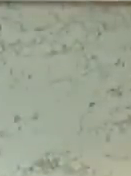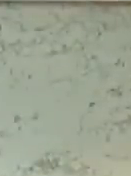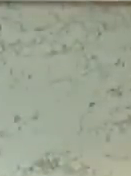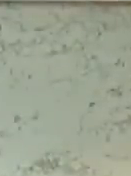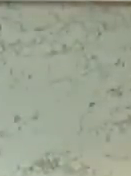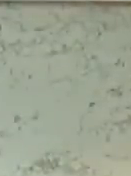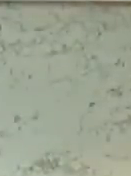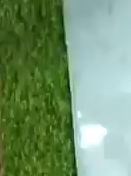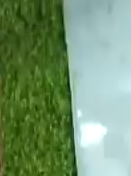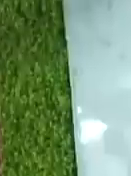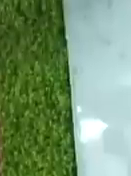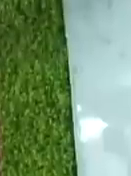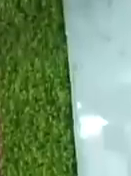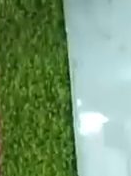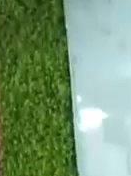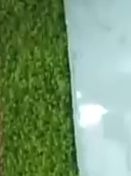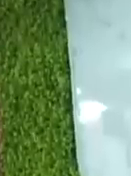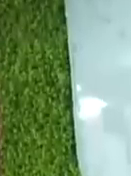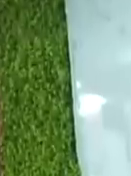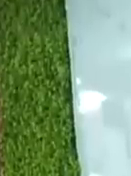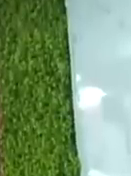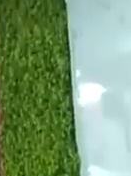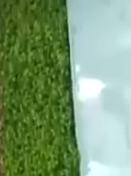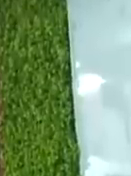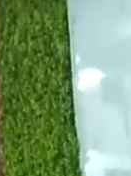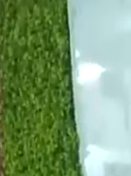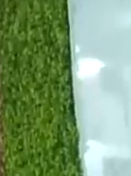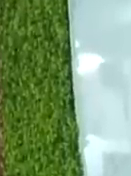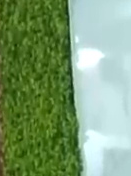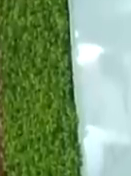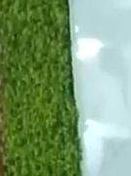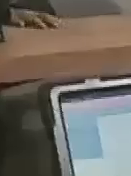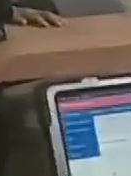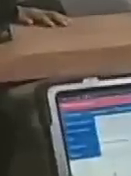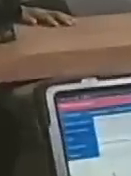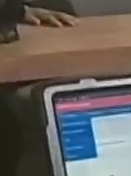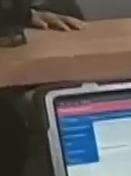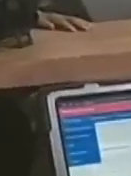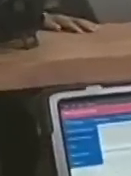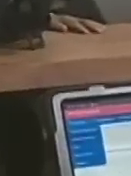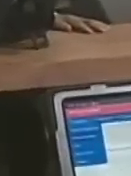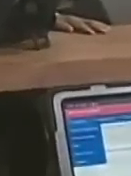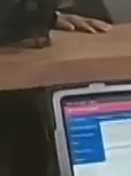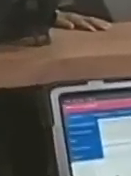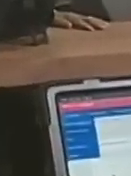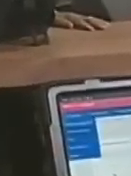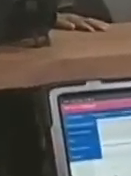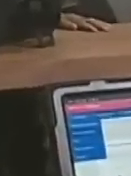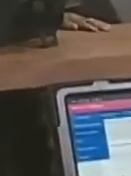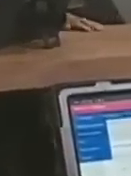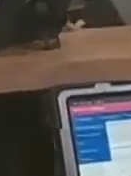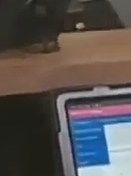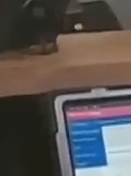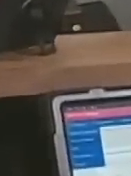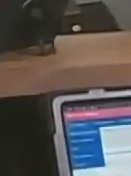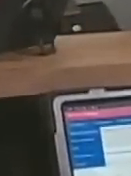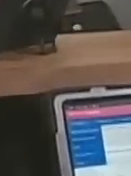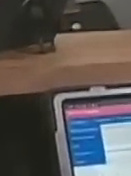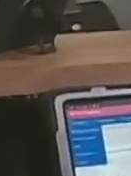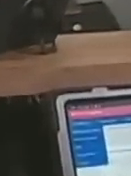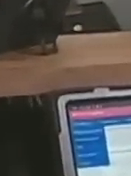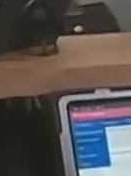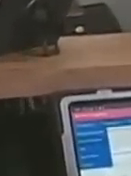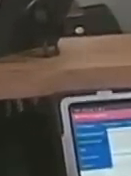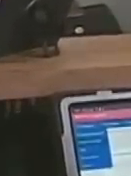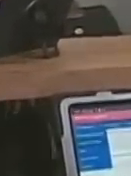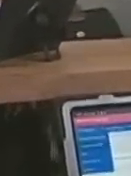En este sentido queremos destacar, presidente, primero, bueno, cómo el Banco de Venezuela y el sistema bancario venezolano hoy